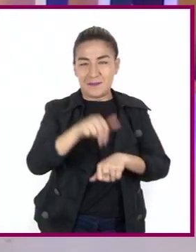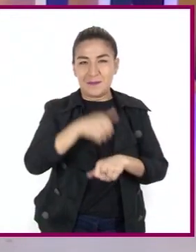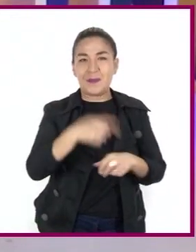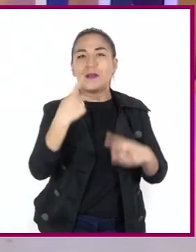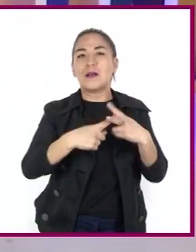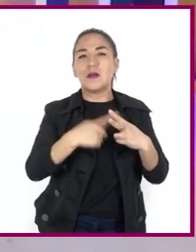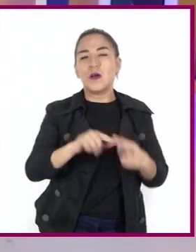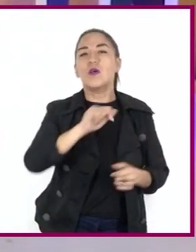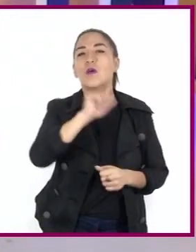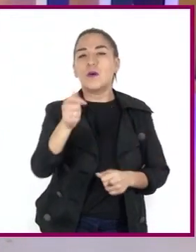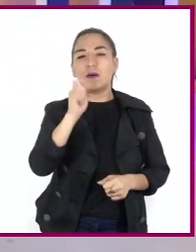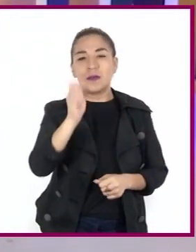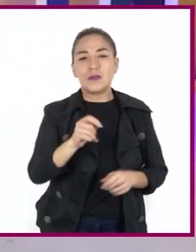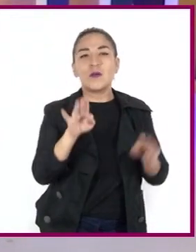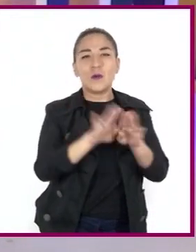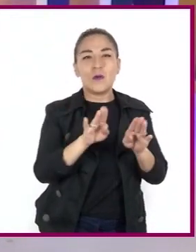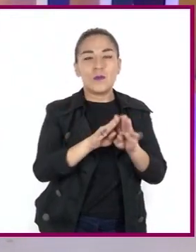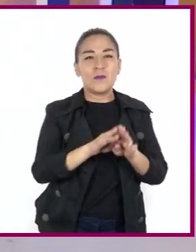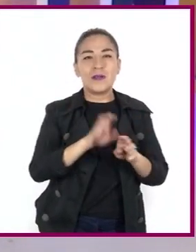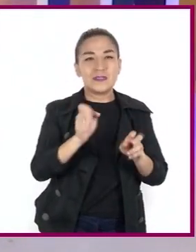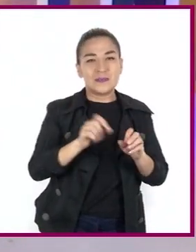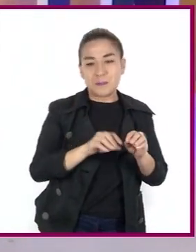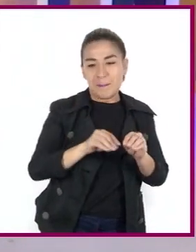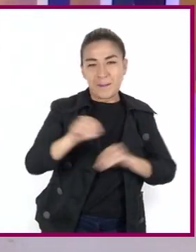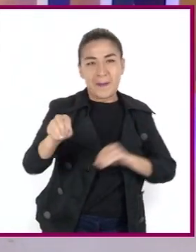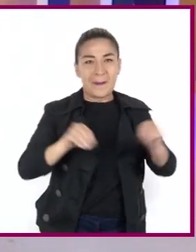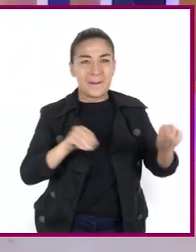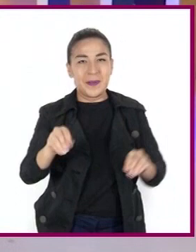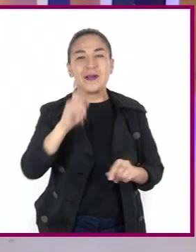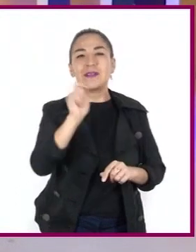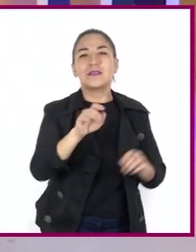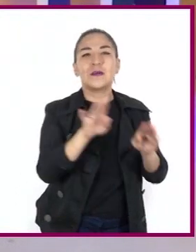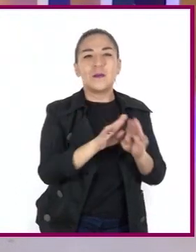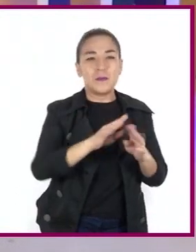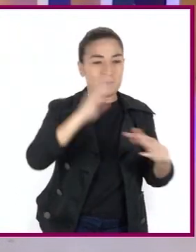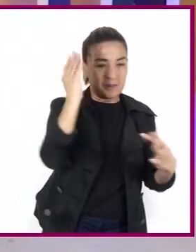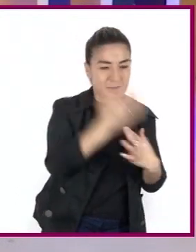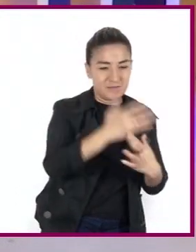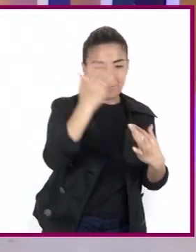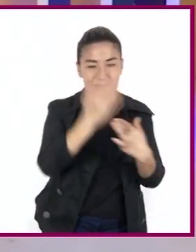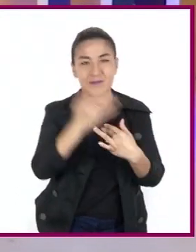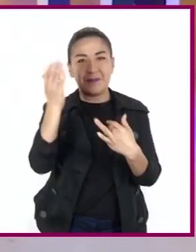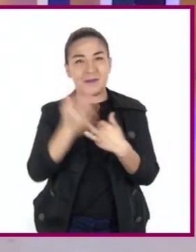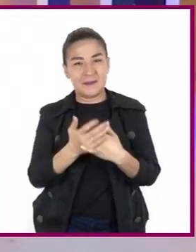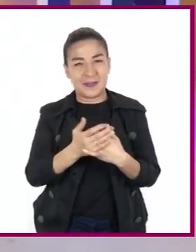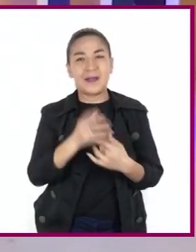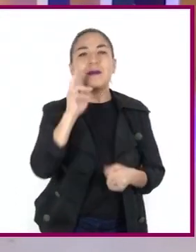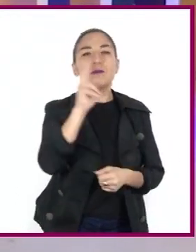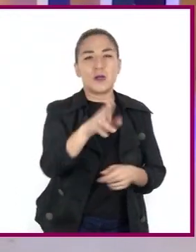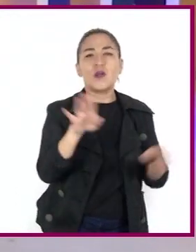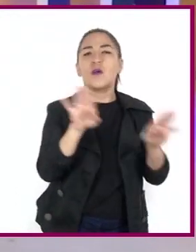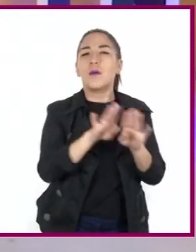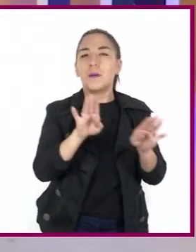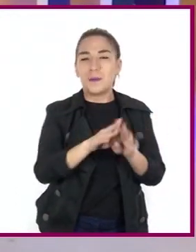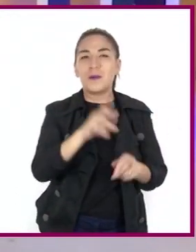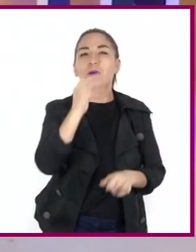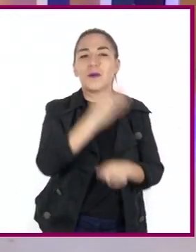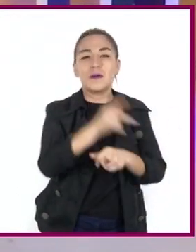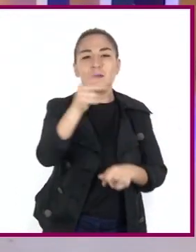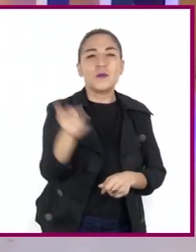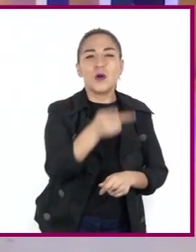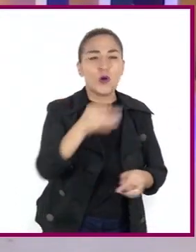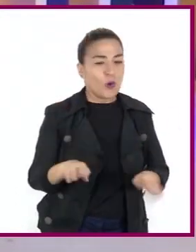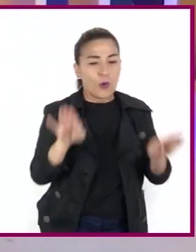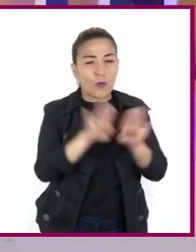a otras consiste en descomponer una expresión algebraica en sus partes. Ahora debemos preguntarnos, ¿cómo